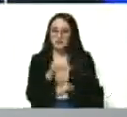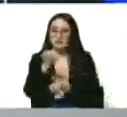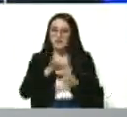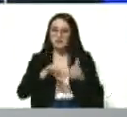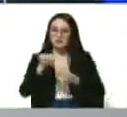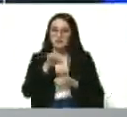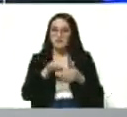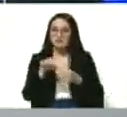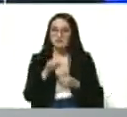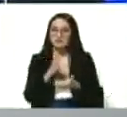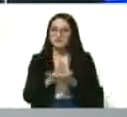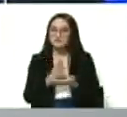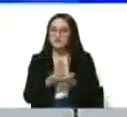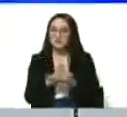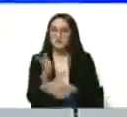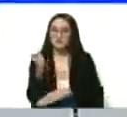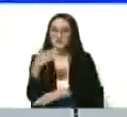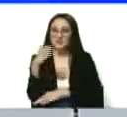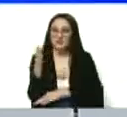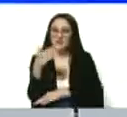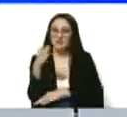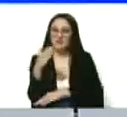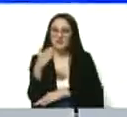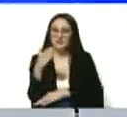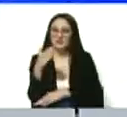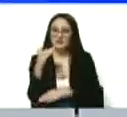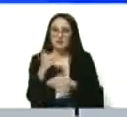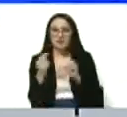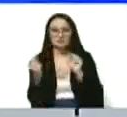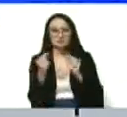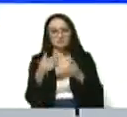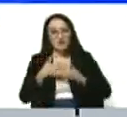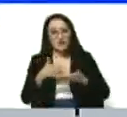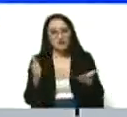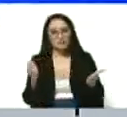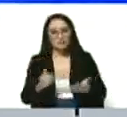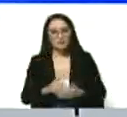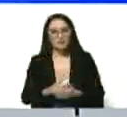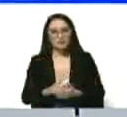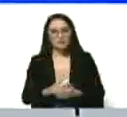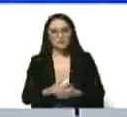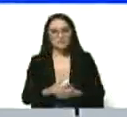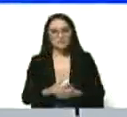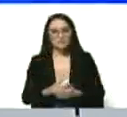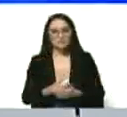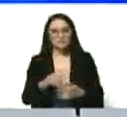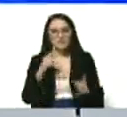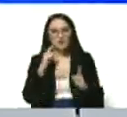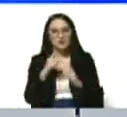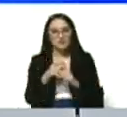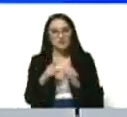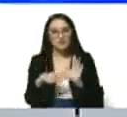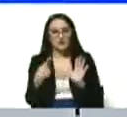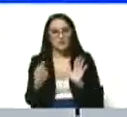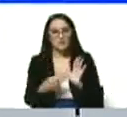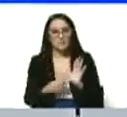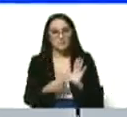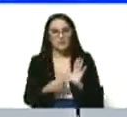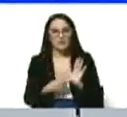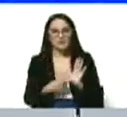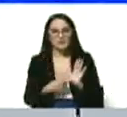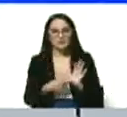cooperación sean nuestras banderas, así como un diálogo amplio que aborde con objetividad absoluta